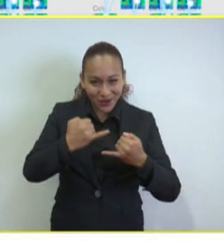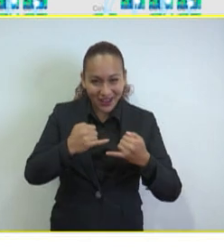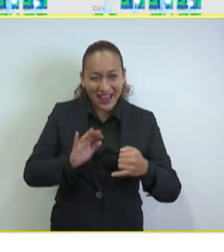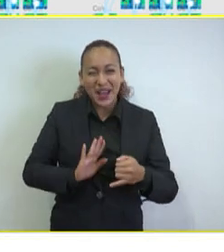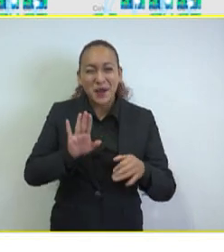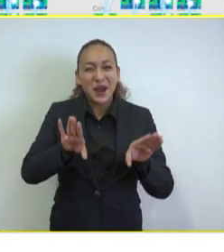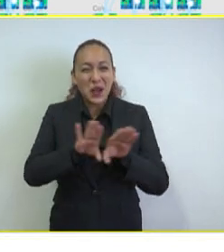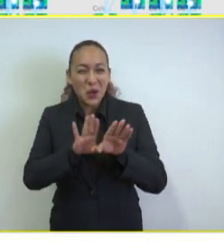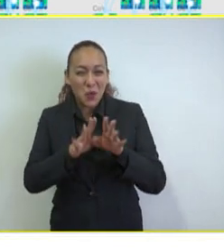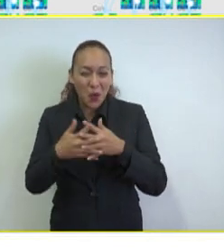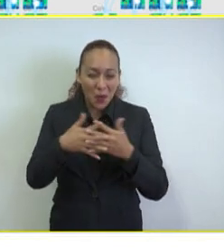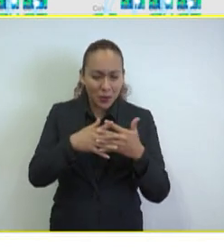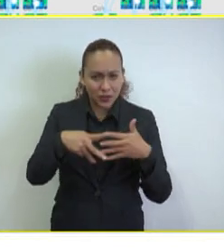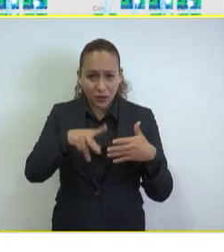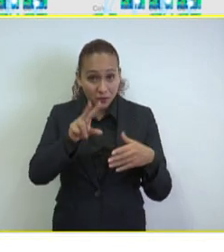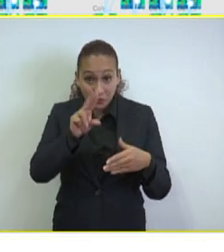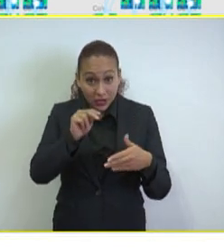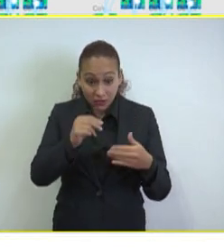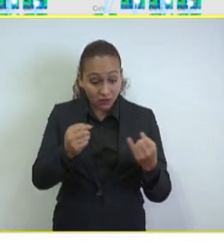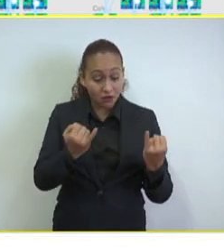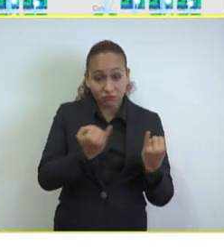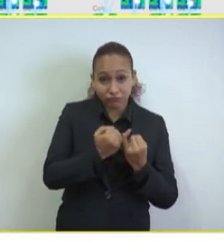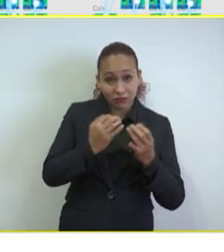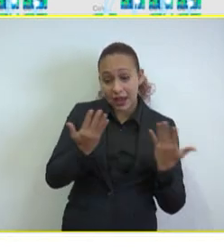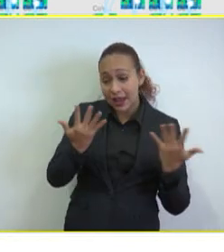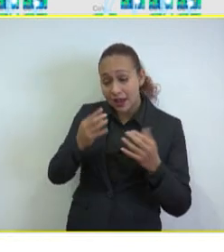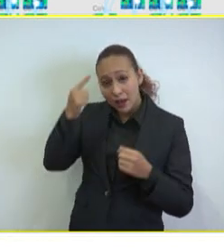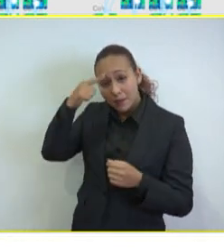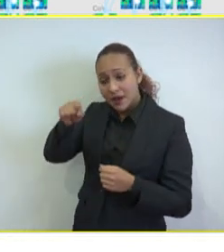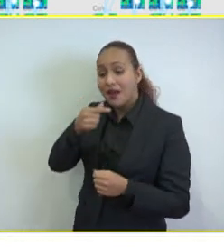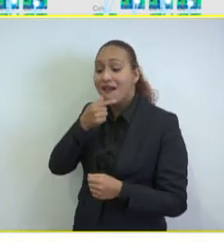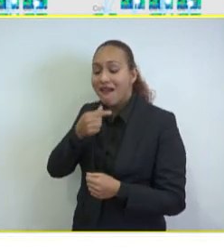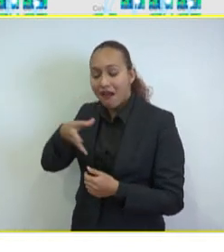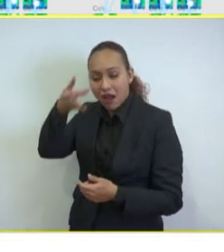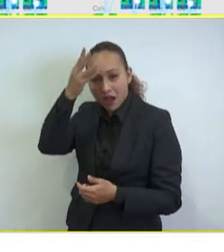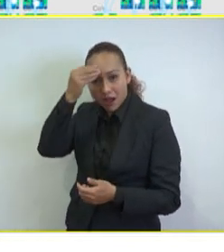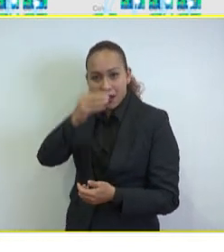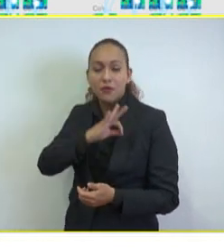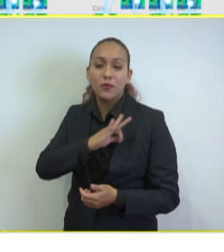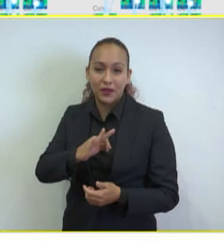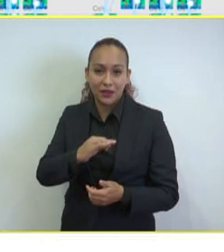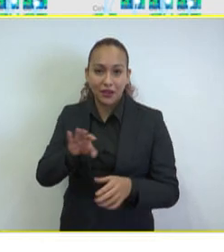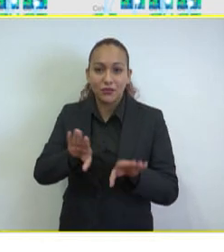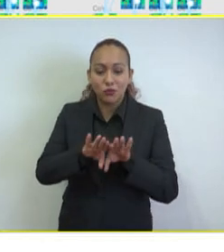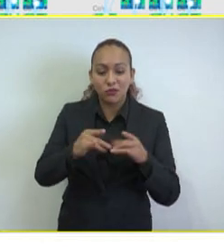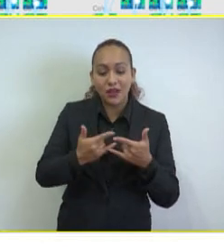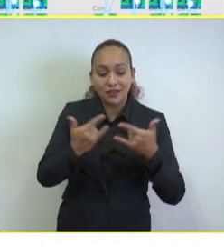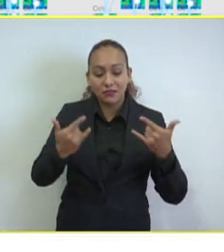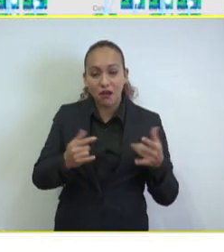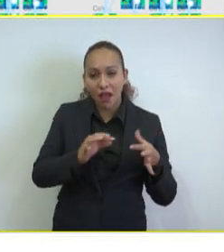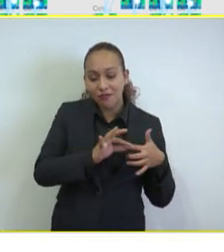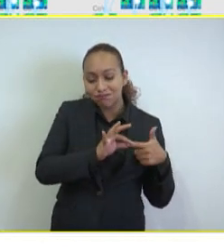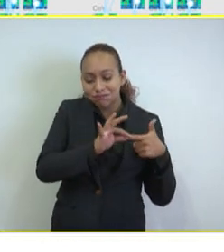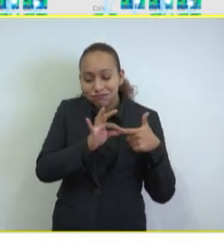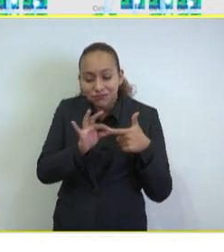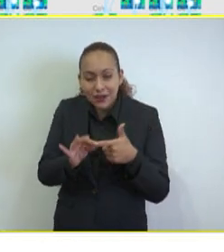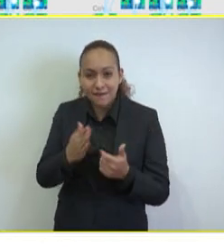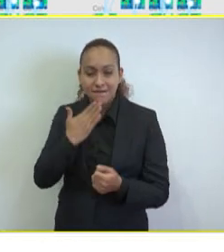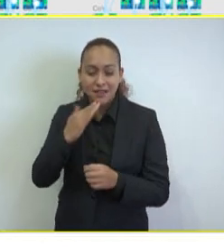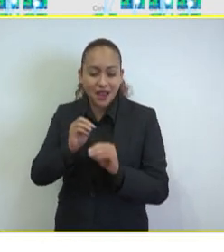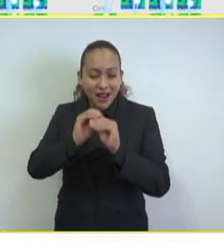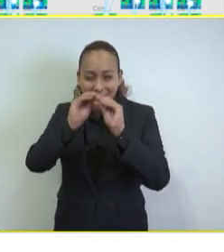enredados, pero bueno, todos están pensados y distribuidos de manera que haya una continuidad óptima. Y